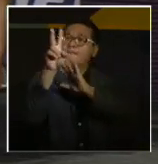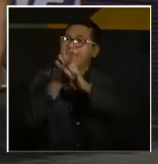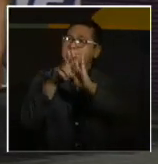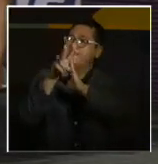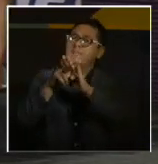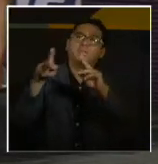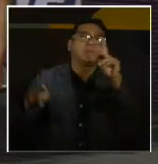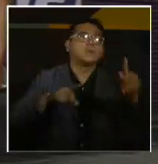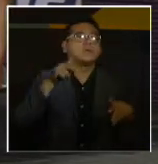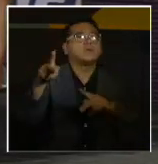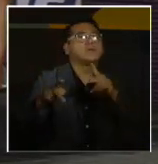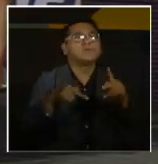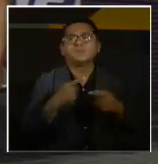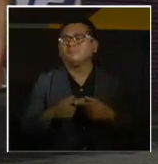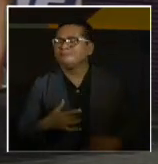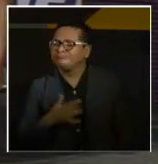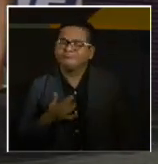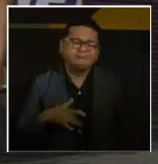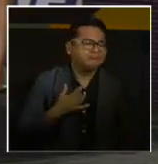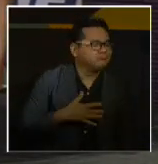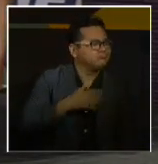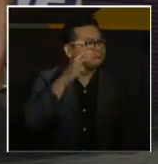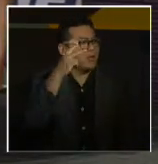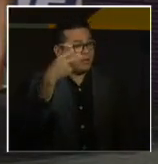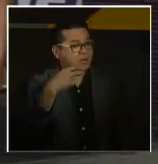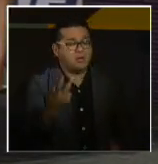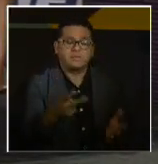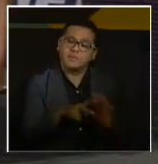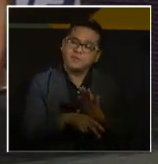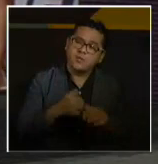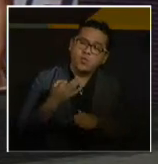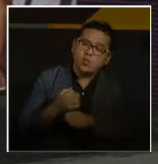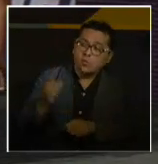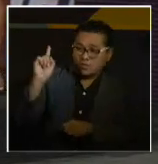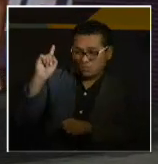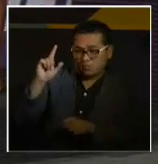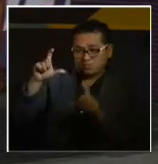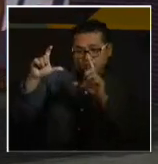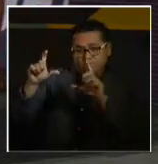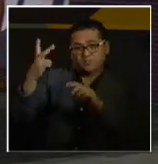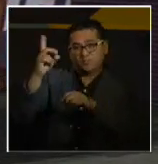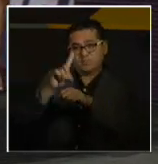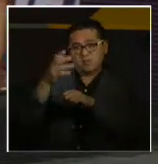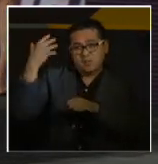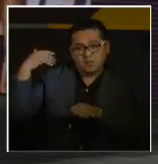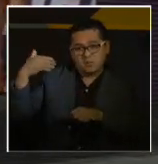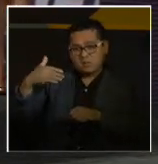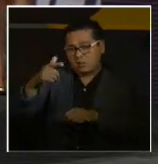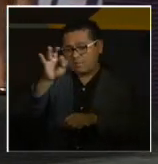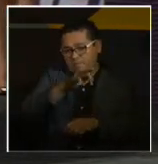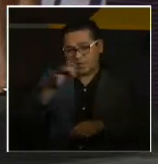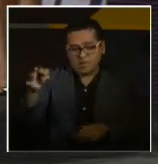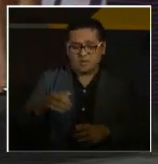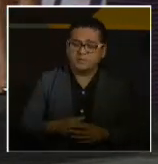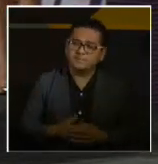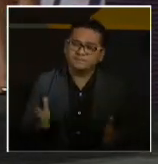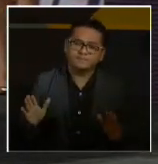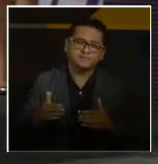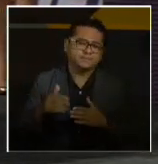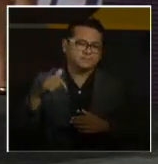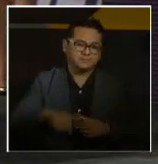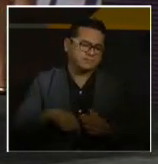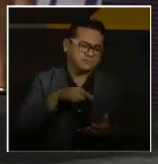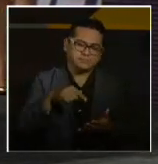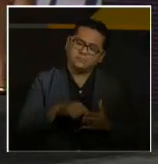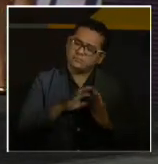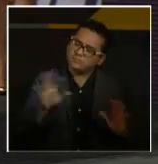sus preguntas, con sus inquietudes que tienen para los candidatos. Esta es una de ellas. 2 días antes, por cierto, de esta fecha, se cerró ya este